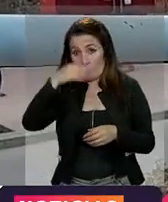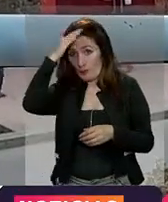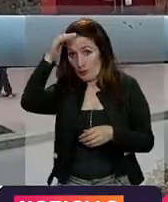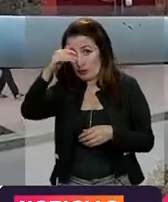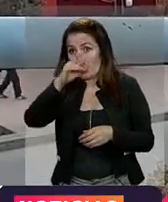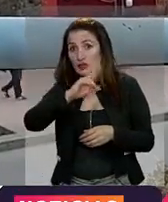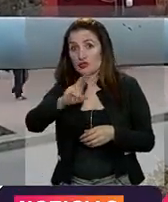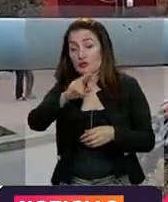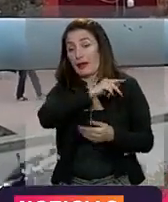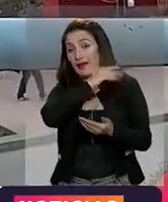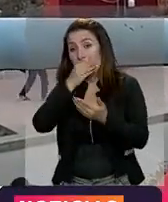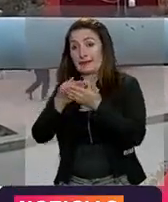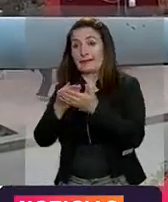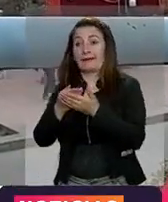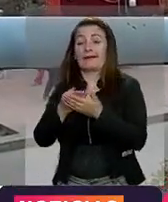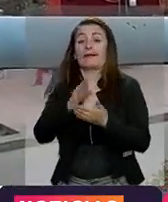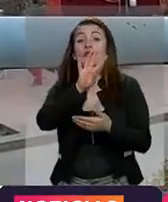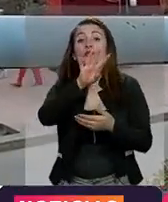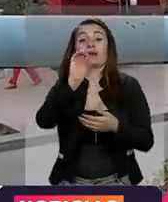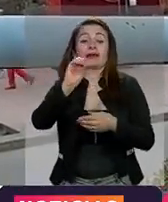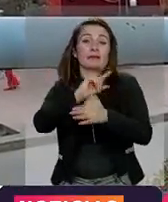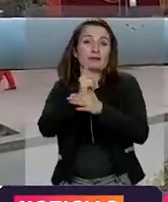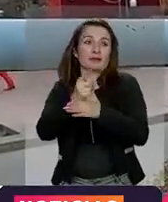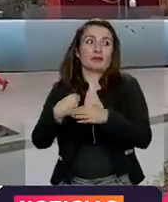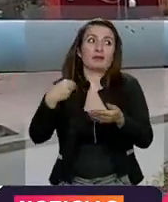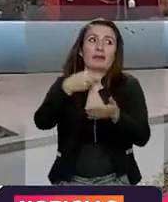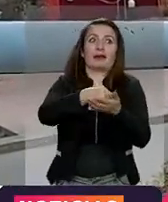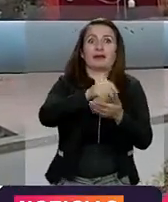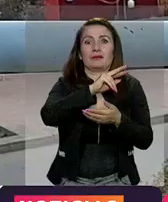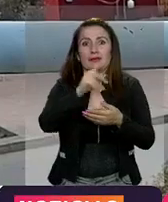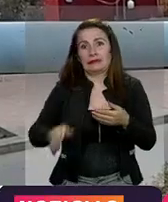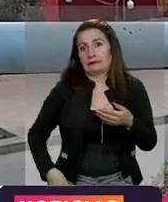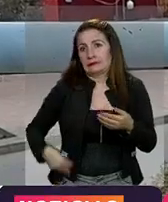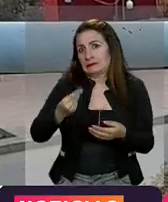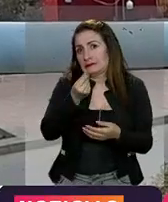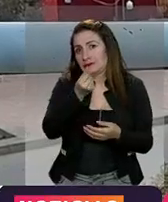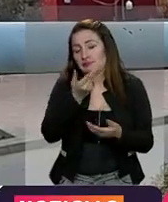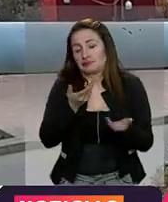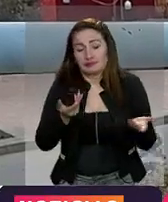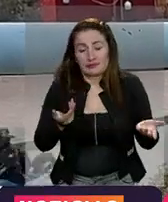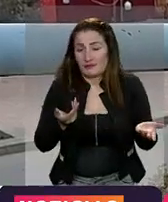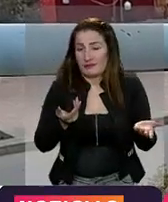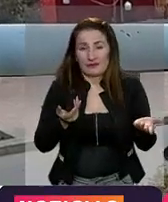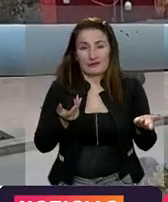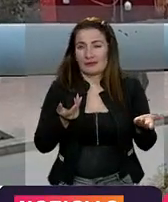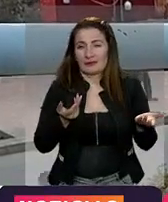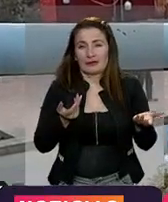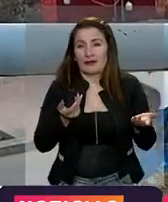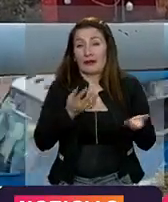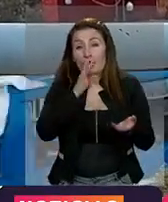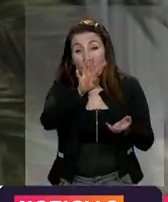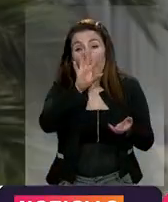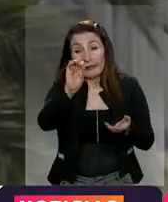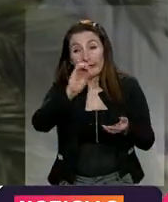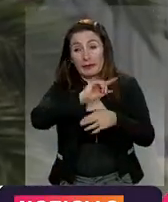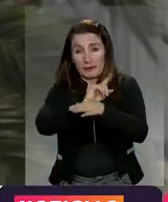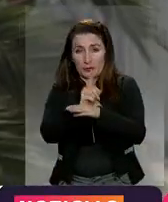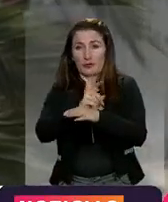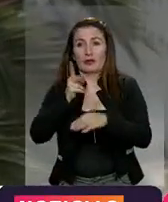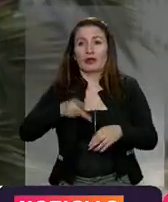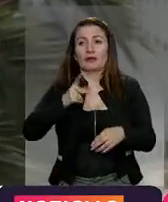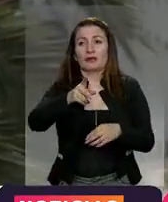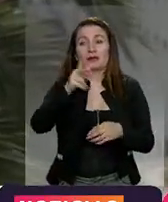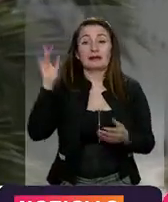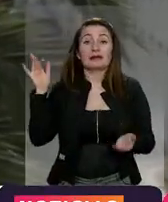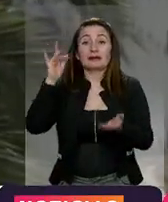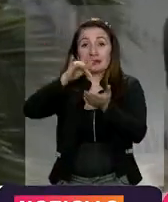hasta acá para no pagar otro pasaje del bolsillo. Entonces todos los días me toca así 40 minutos caminando. Quienes llegan al